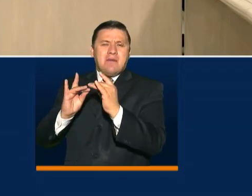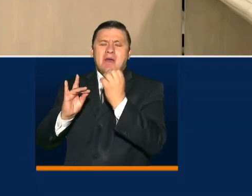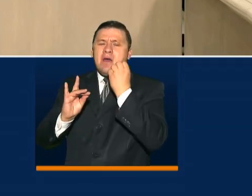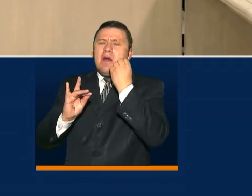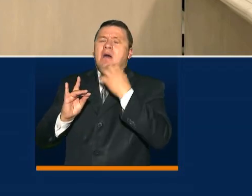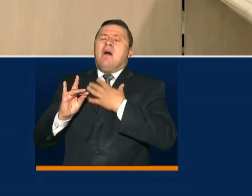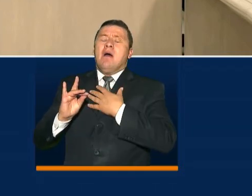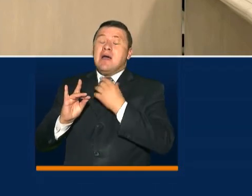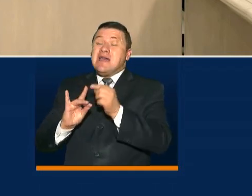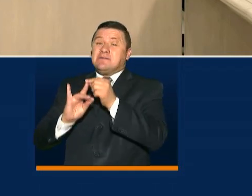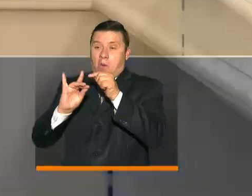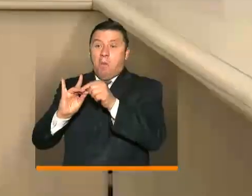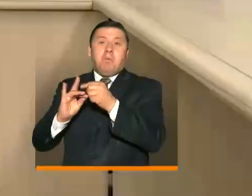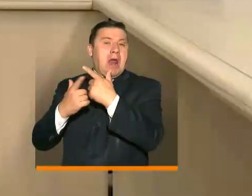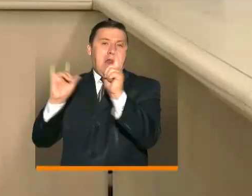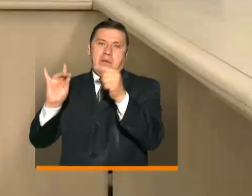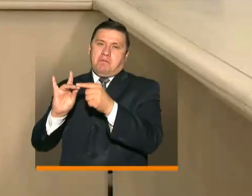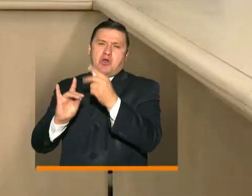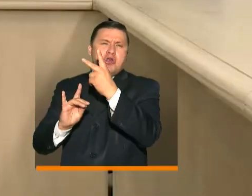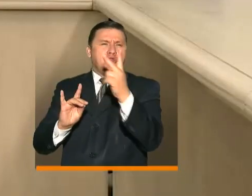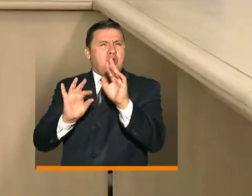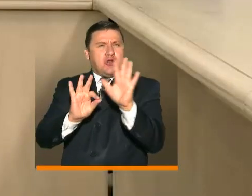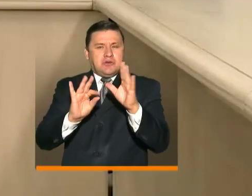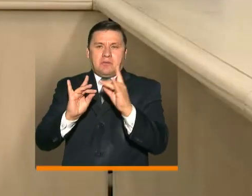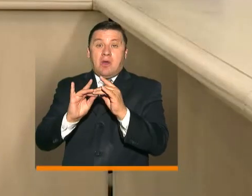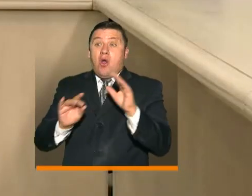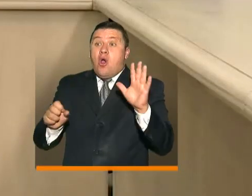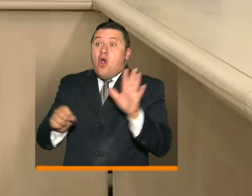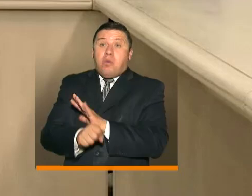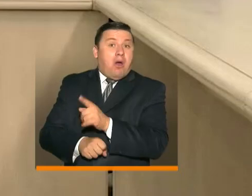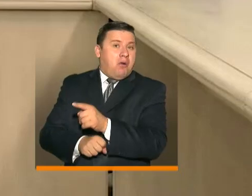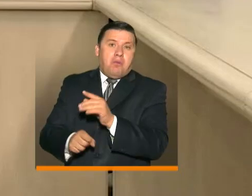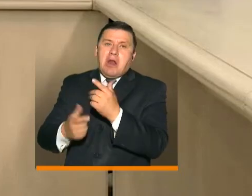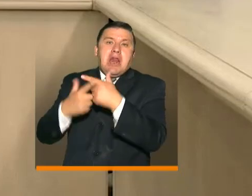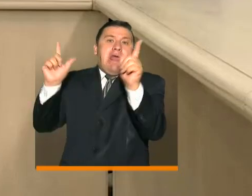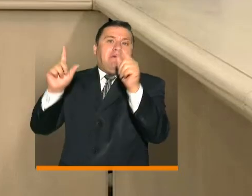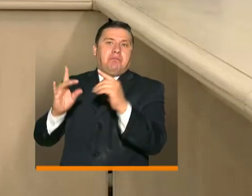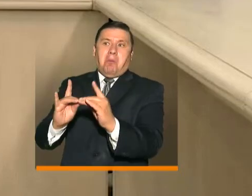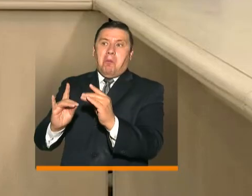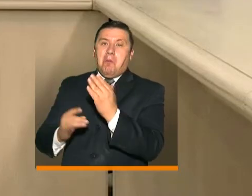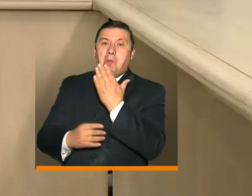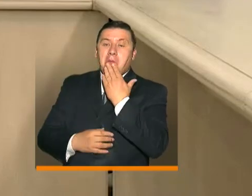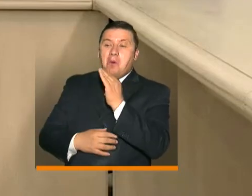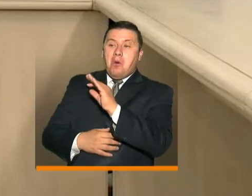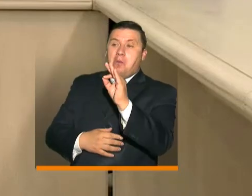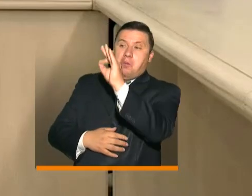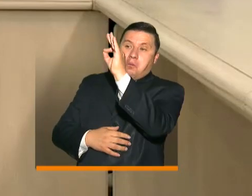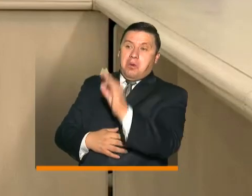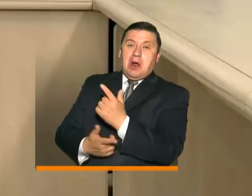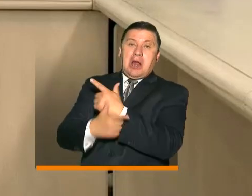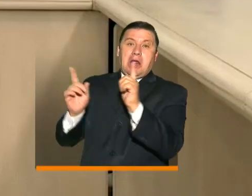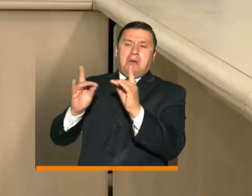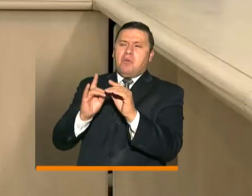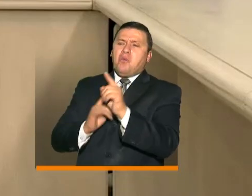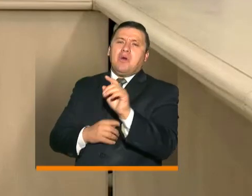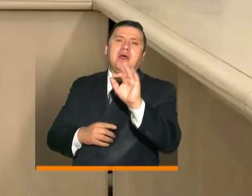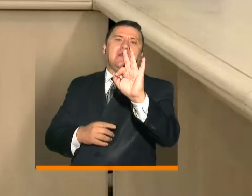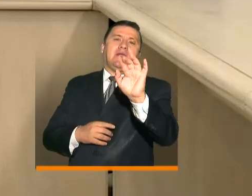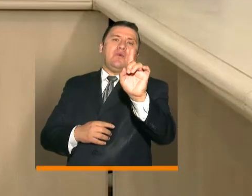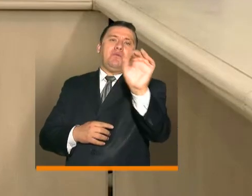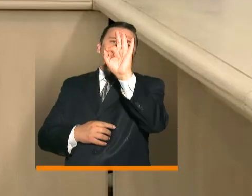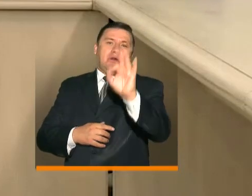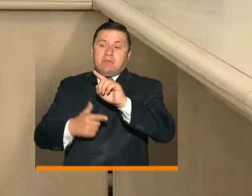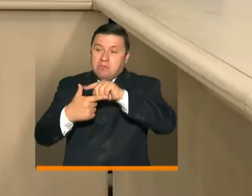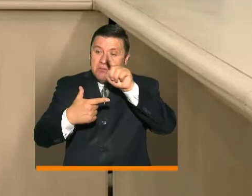intensivo disponibles en este momento, no utilizadas, liberadas, lo que nos da un porcentaje de liberación global del